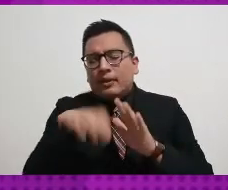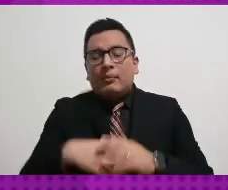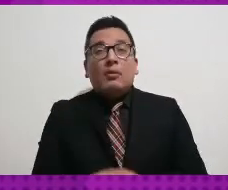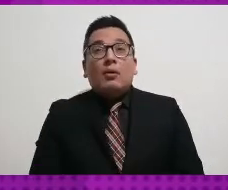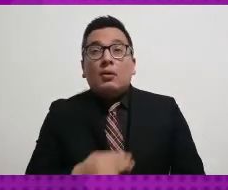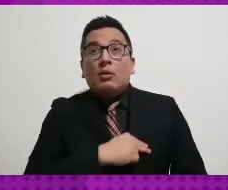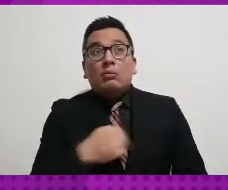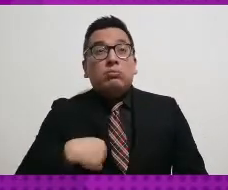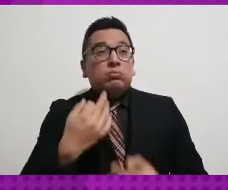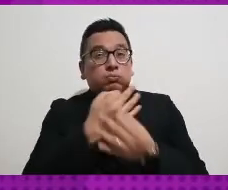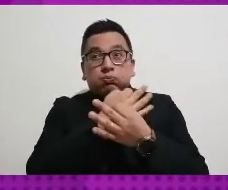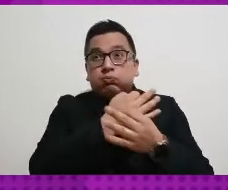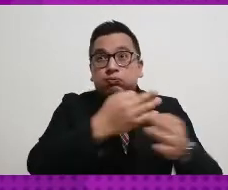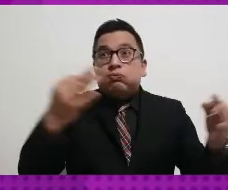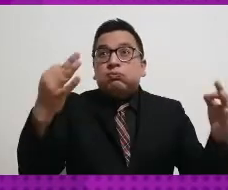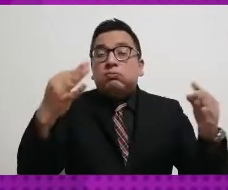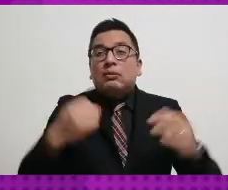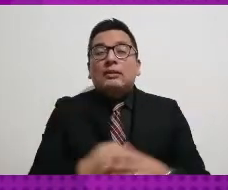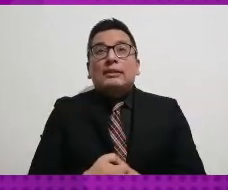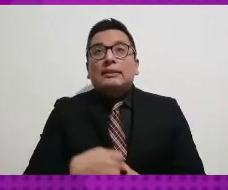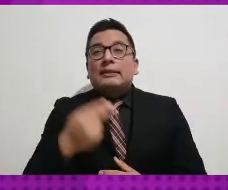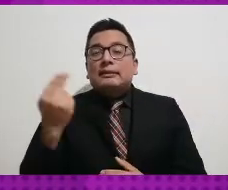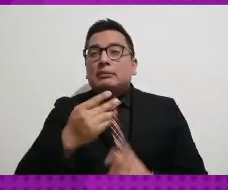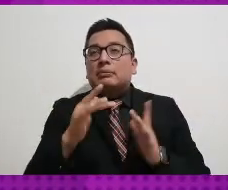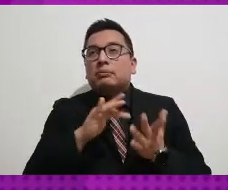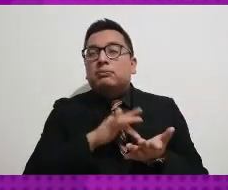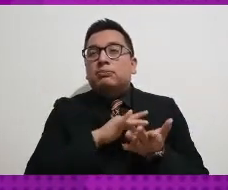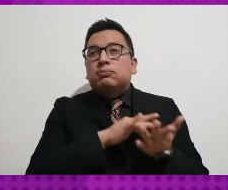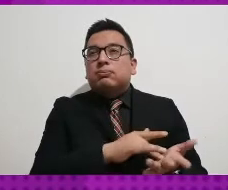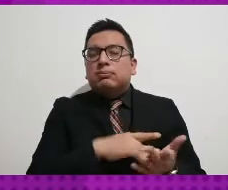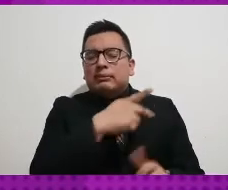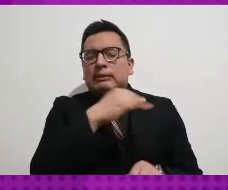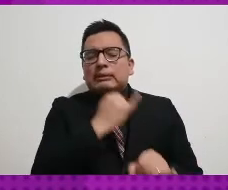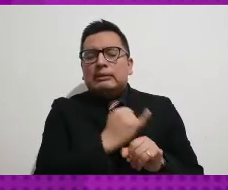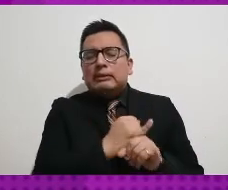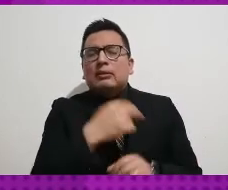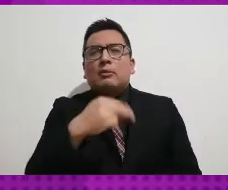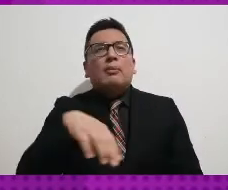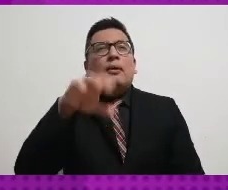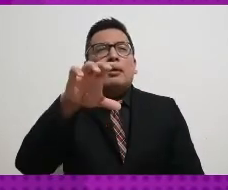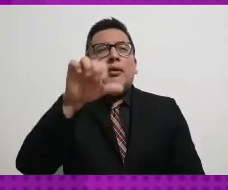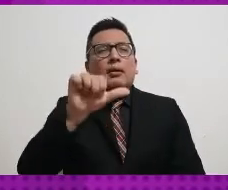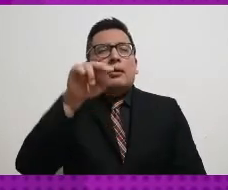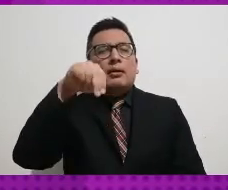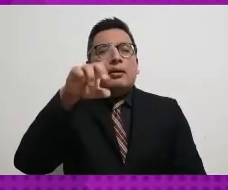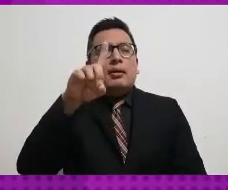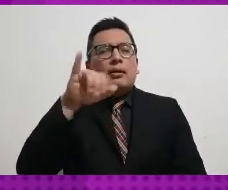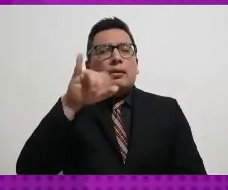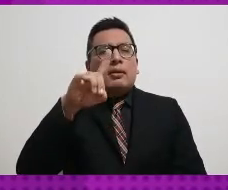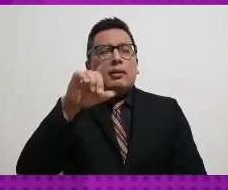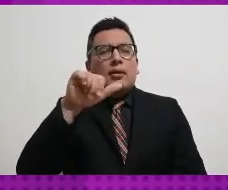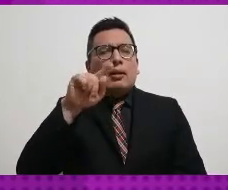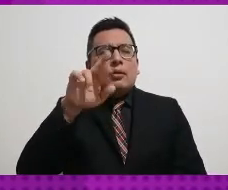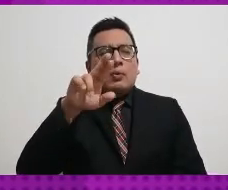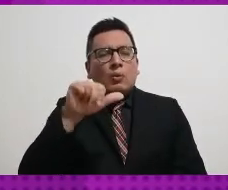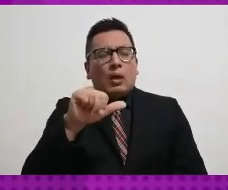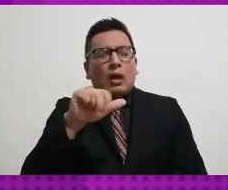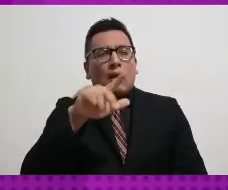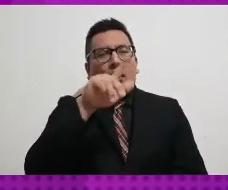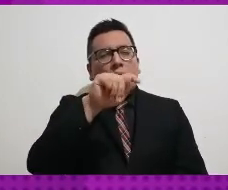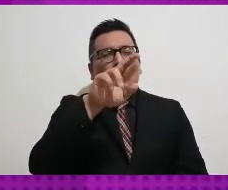la difusión y promoción de la plataforma Candidatura Transparente. Desde esta perspectiva, ¿cuáles serían las